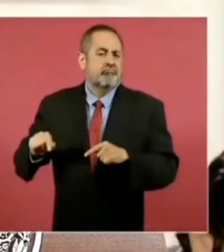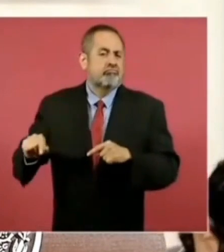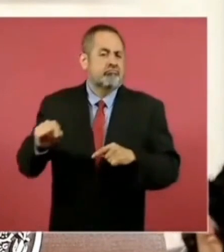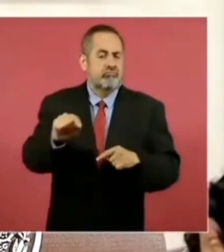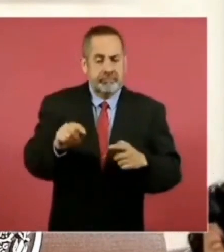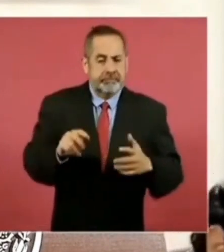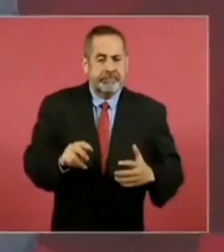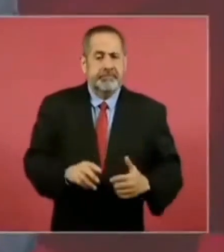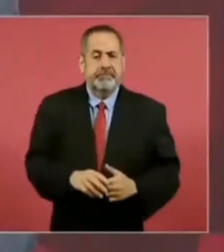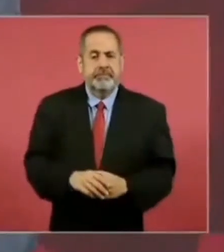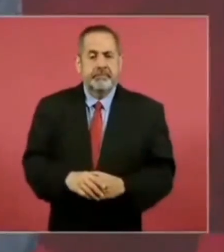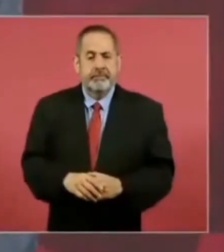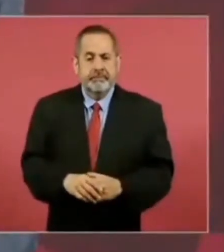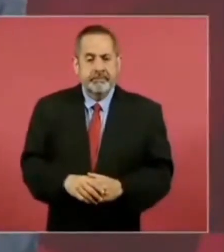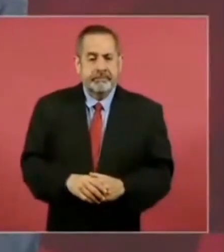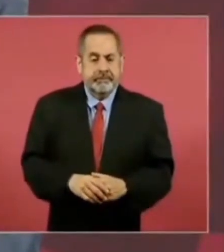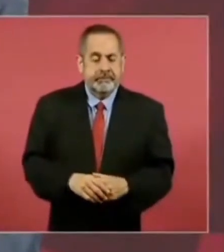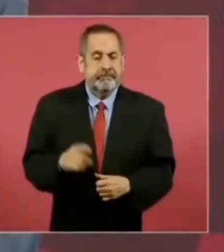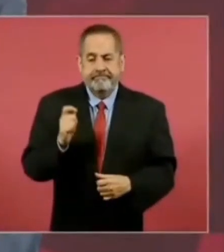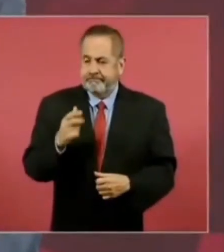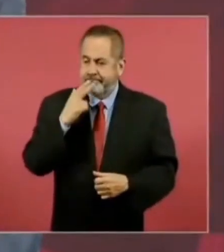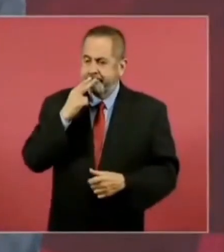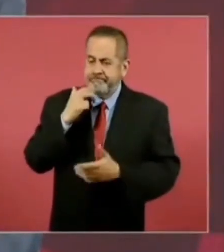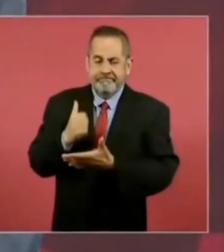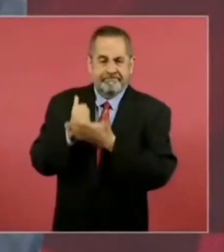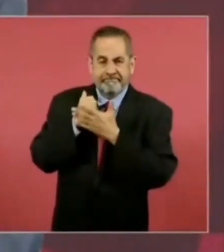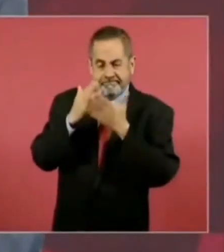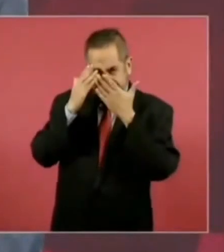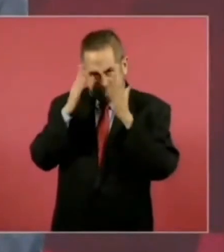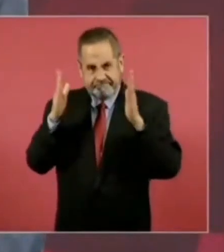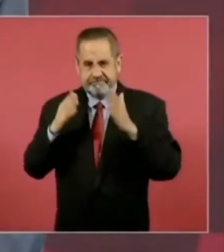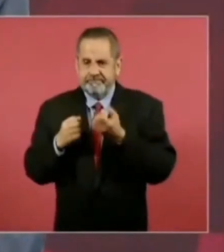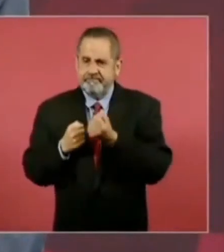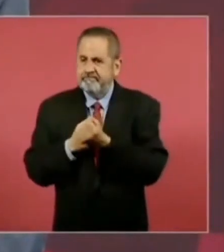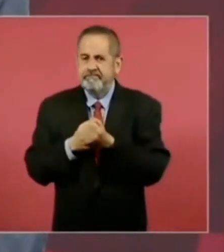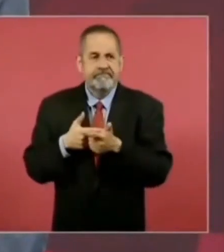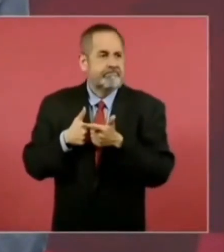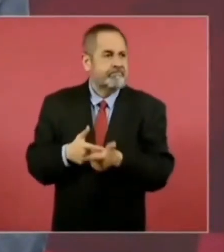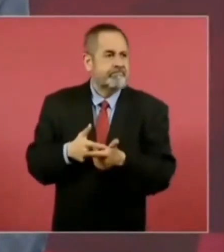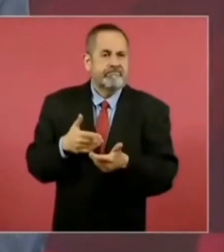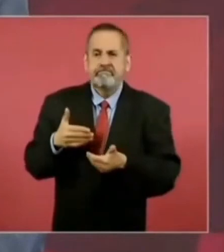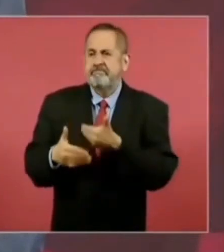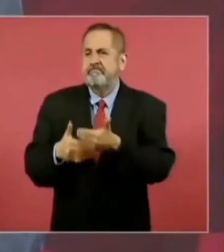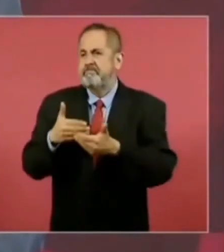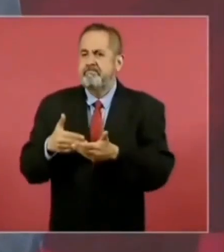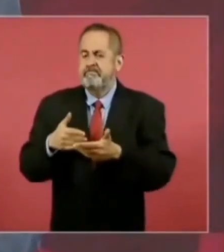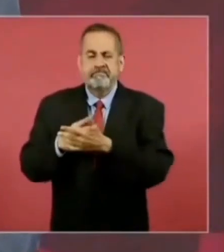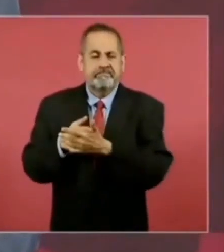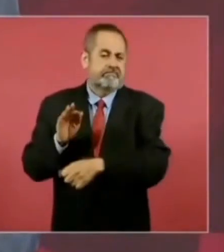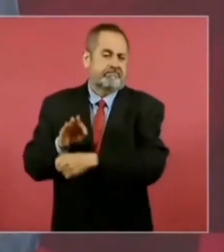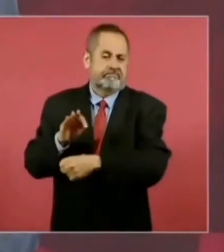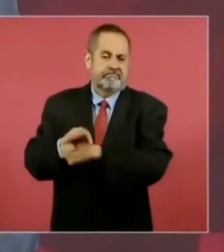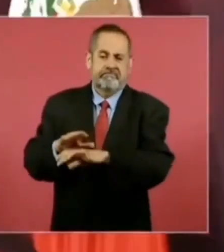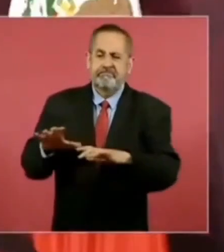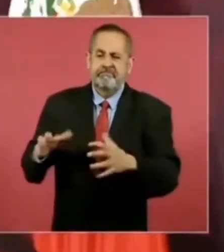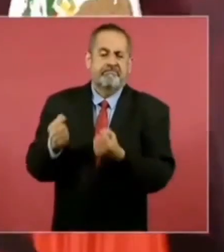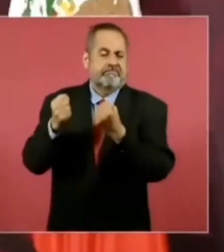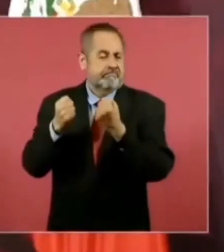y porque eso es lo que nos mantiene, eso es lo que nos protege.